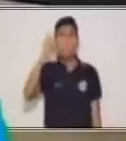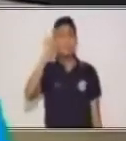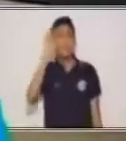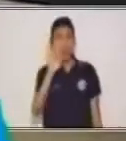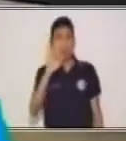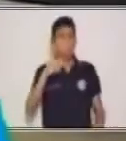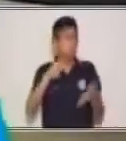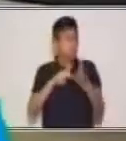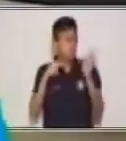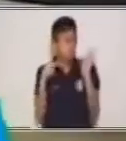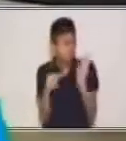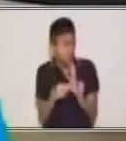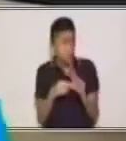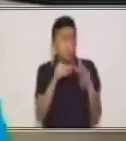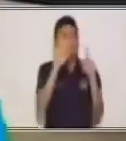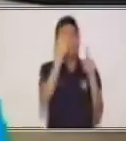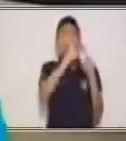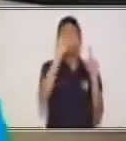oración,